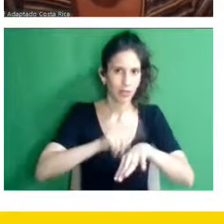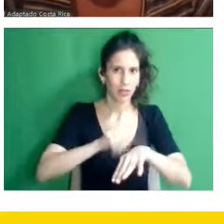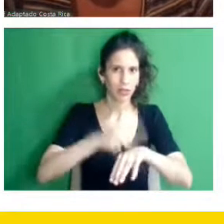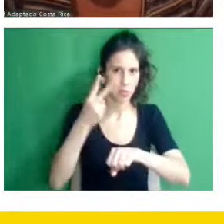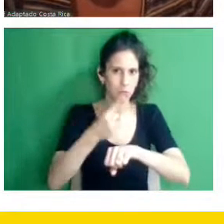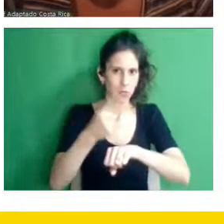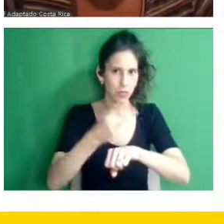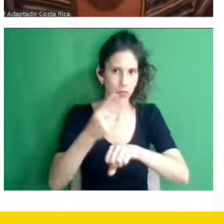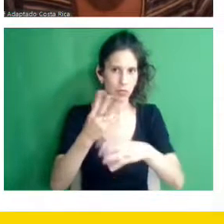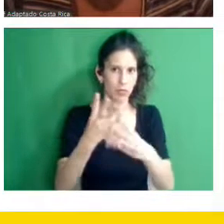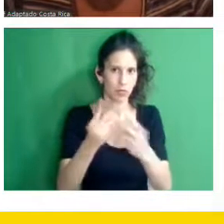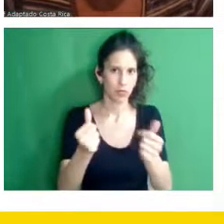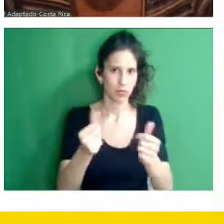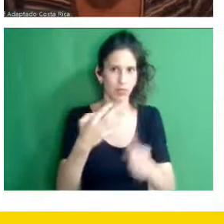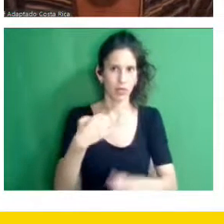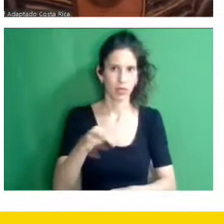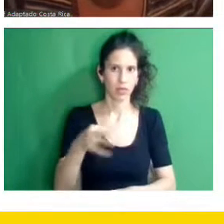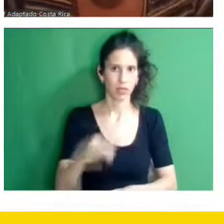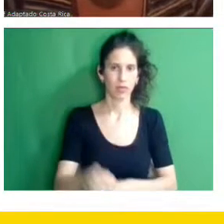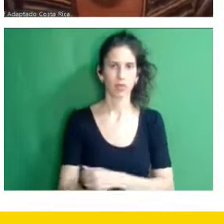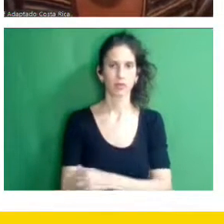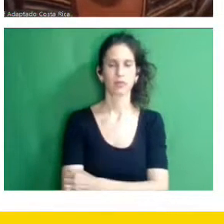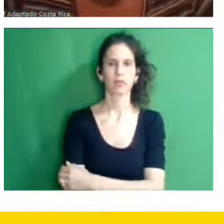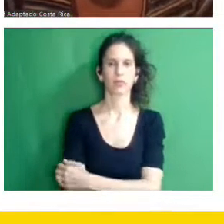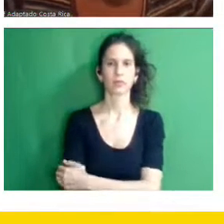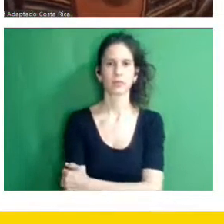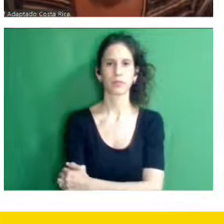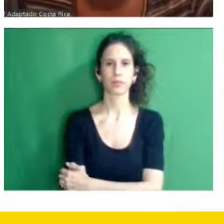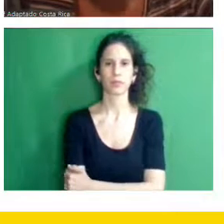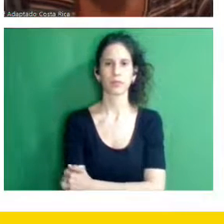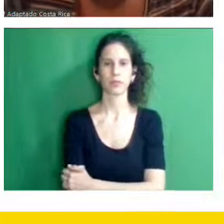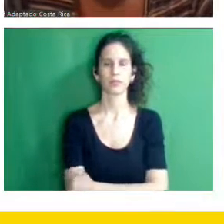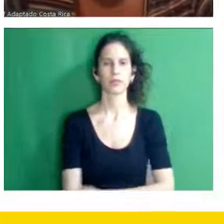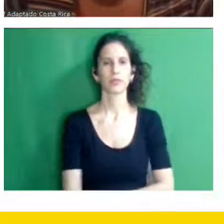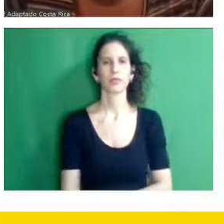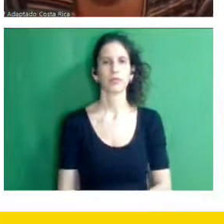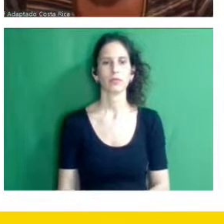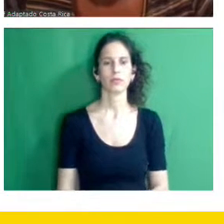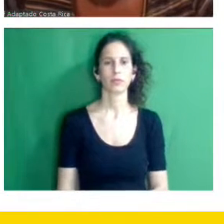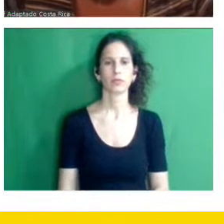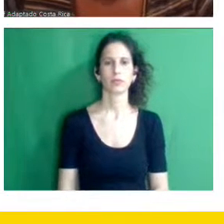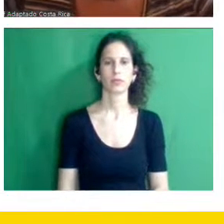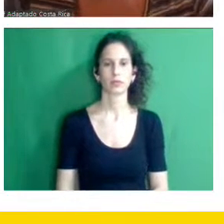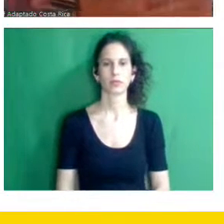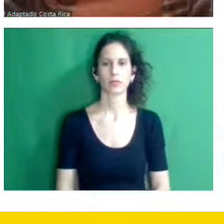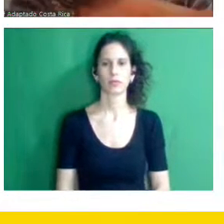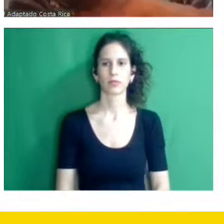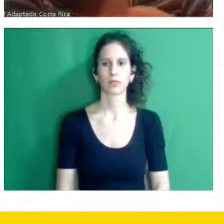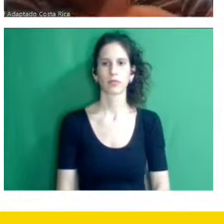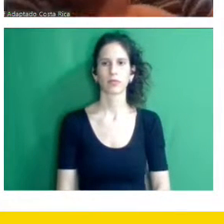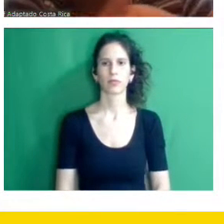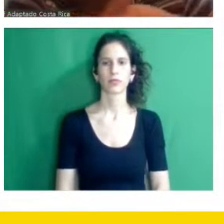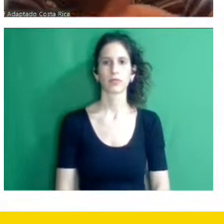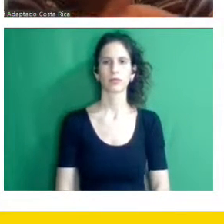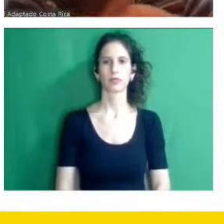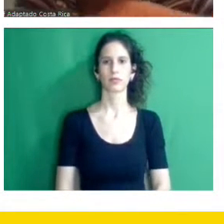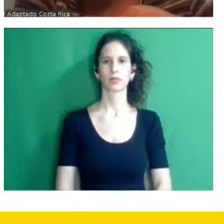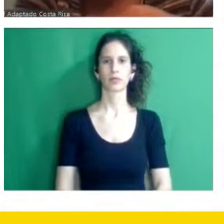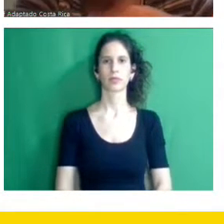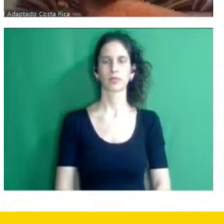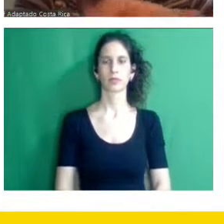Tal vez si pasamos a la siguiente filmina, ya eran dos las que nos faltan para ir concluyendo. Sí, bueno, entonces esa es como la